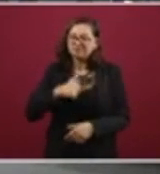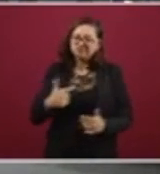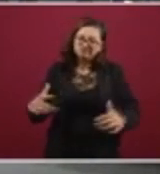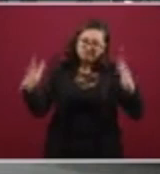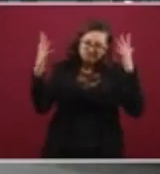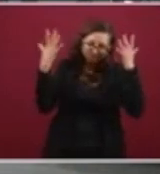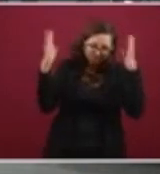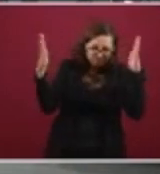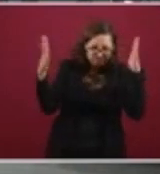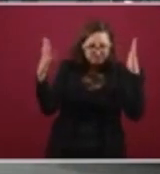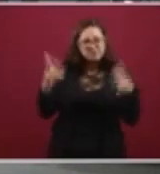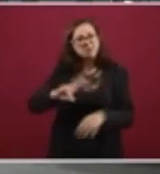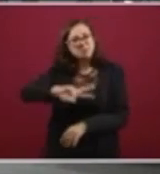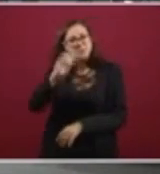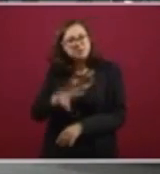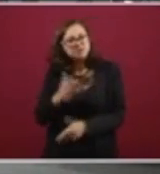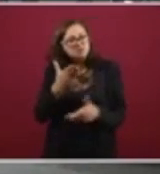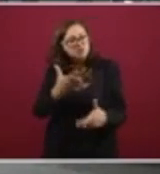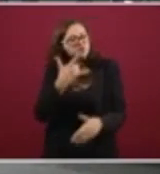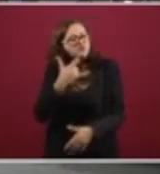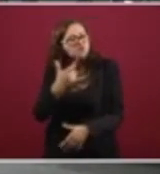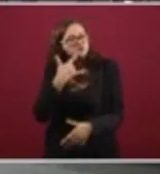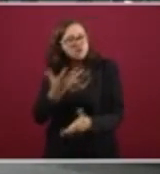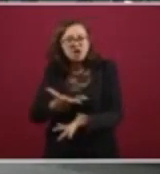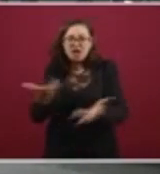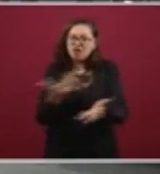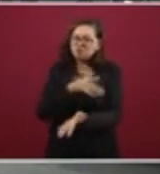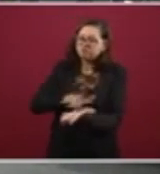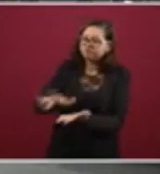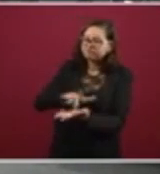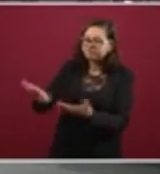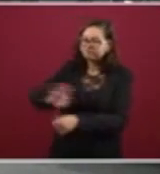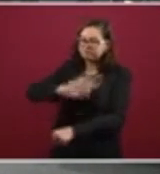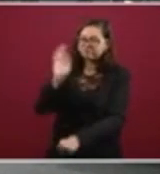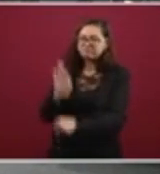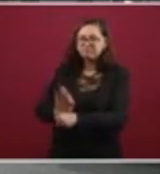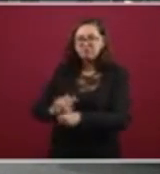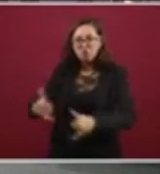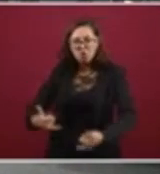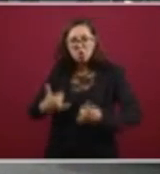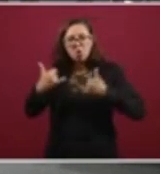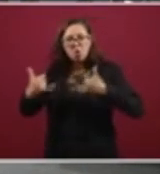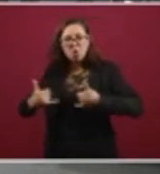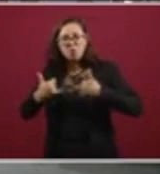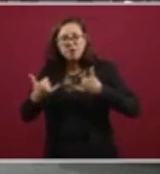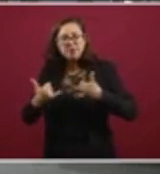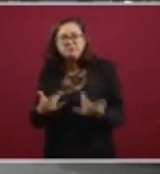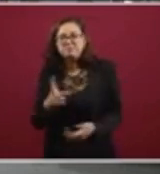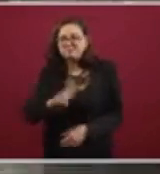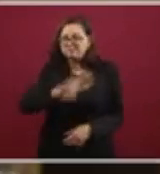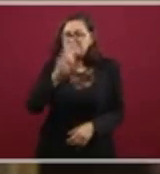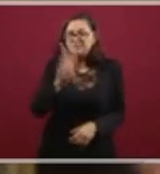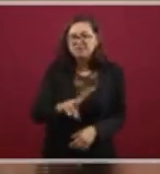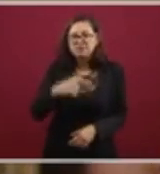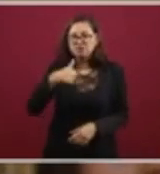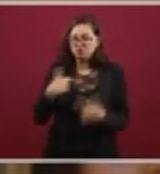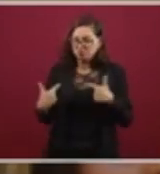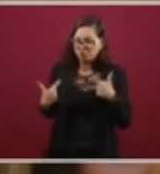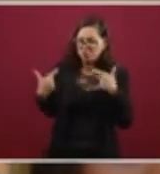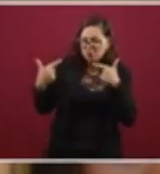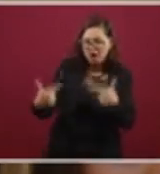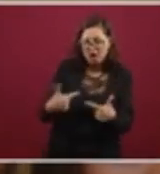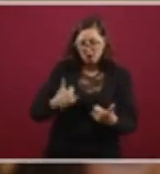esa acción tan laudable que está haciendo para los jóvenes. Me da muchísimo gusto pertenecer a esta generación que